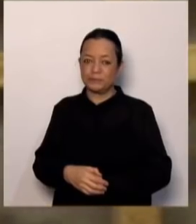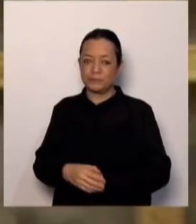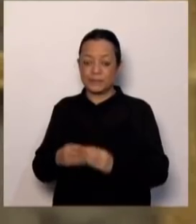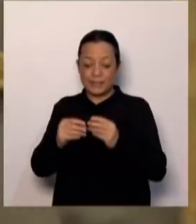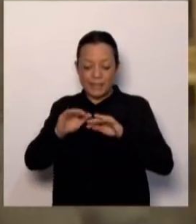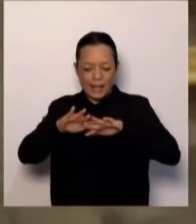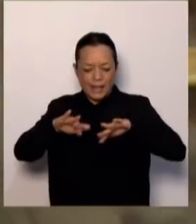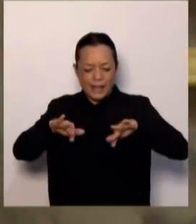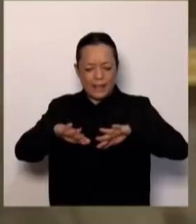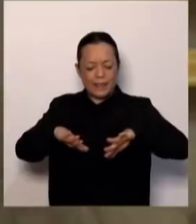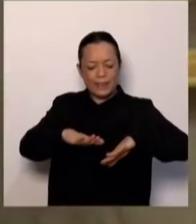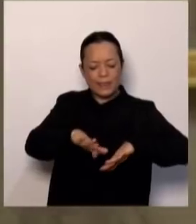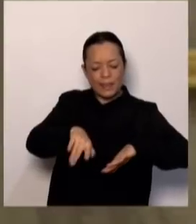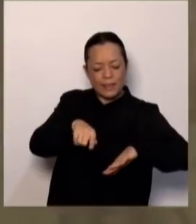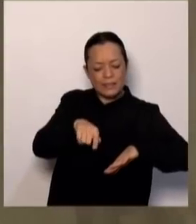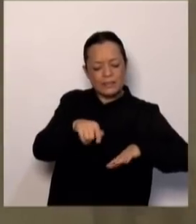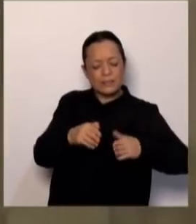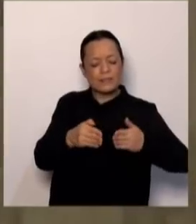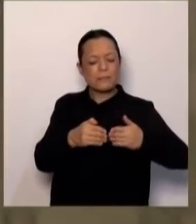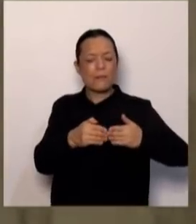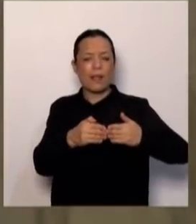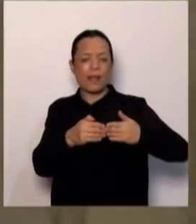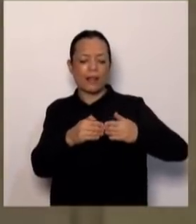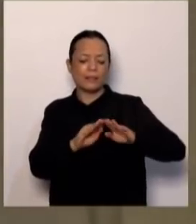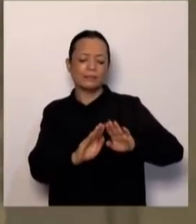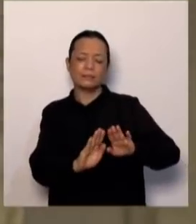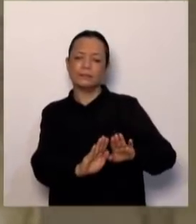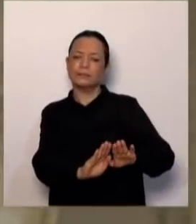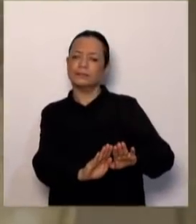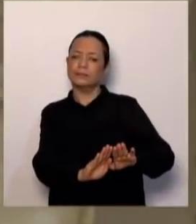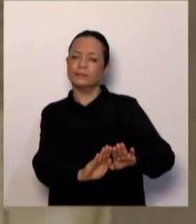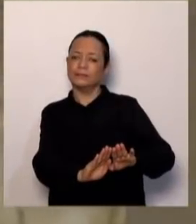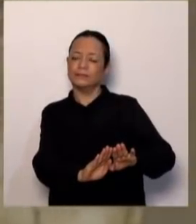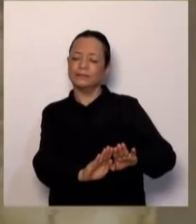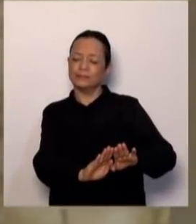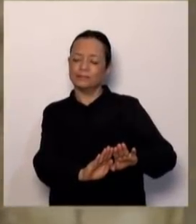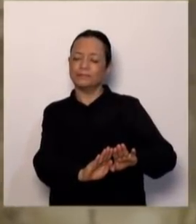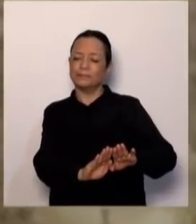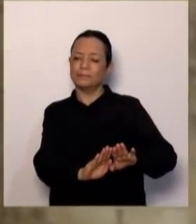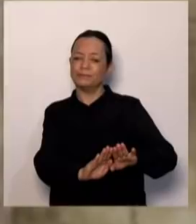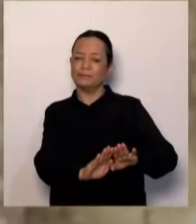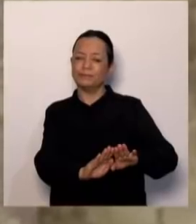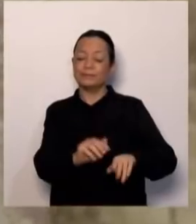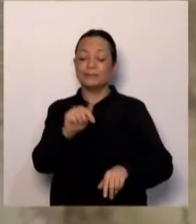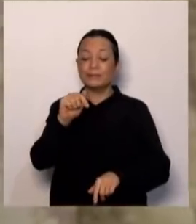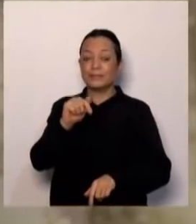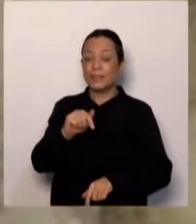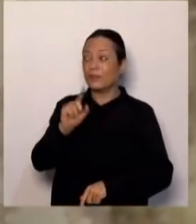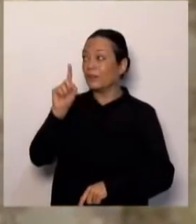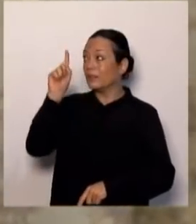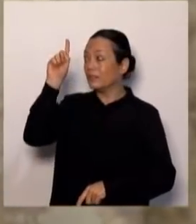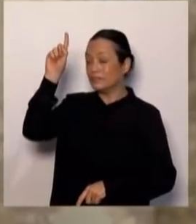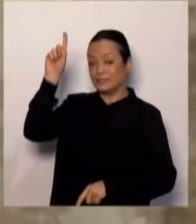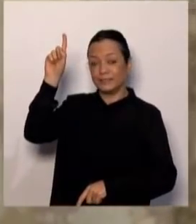En la arena he dejado mi barca,